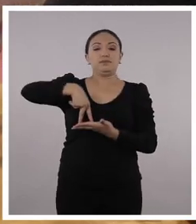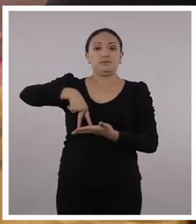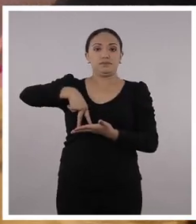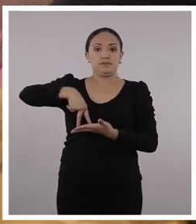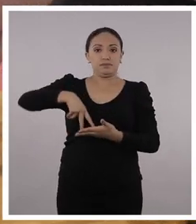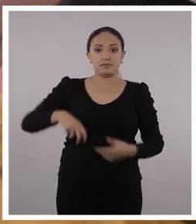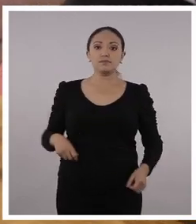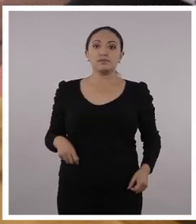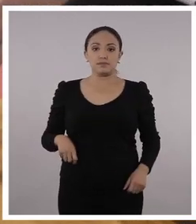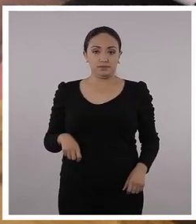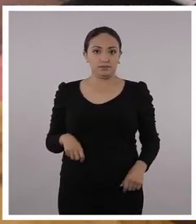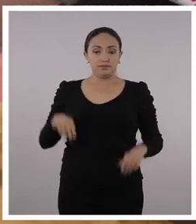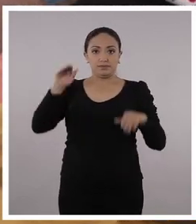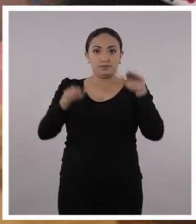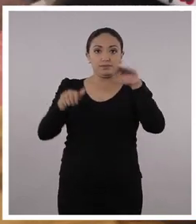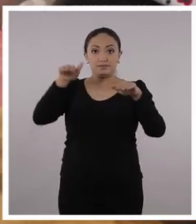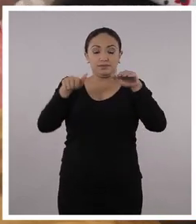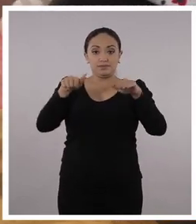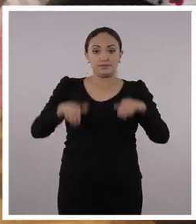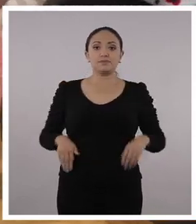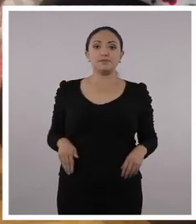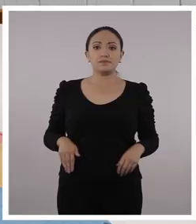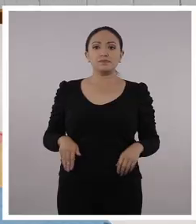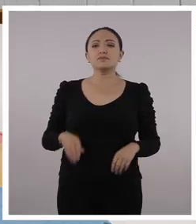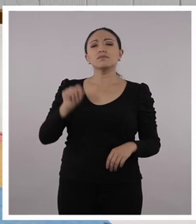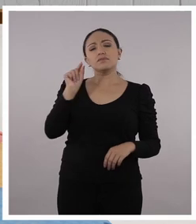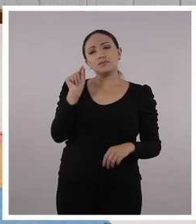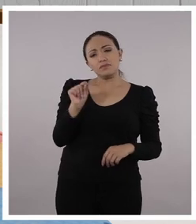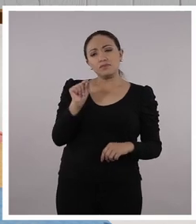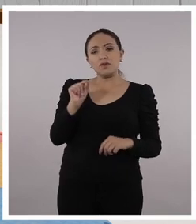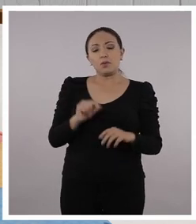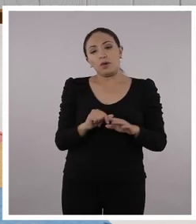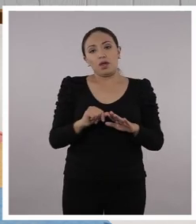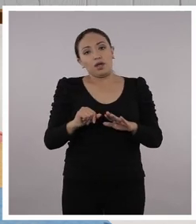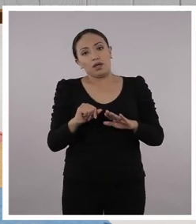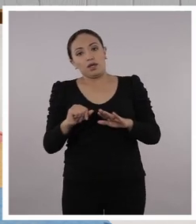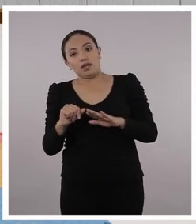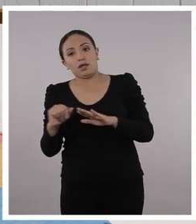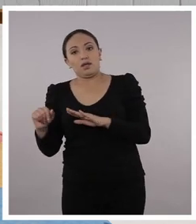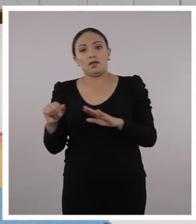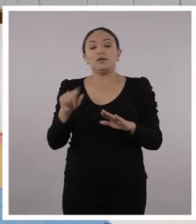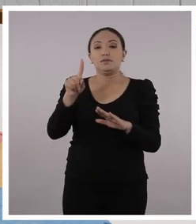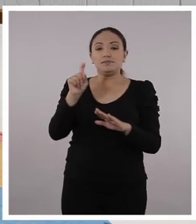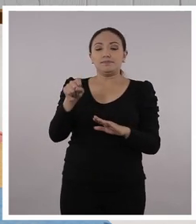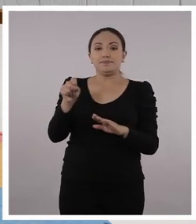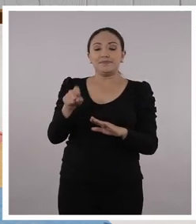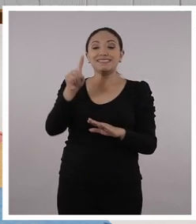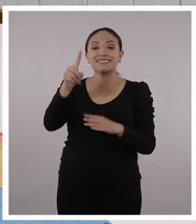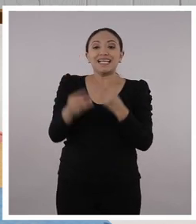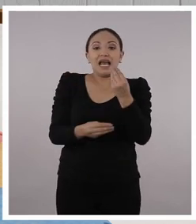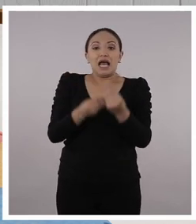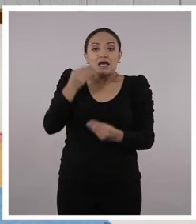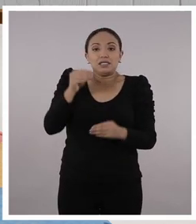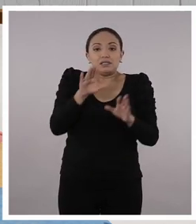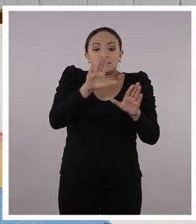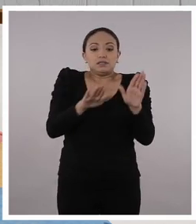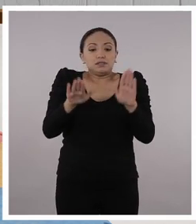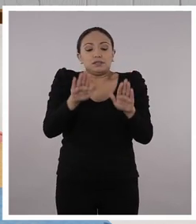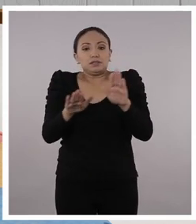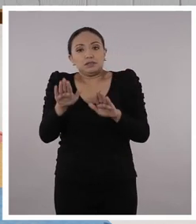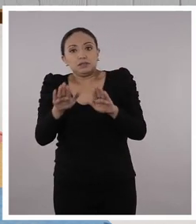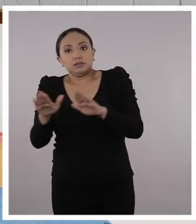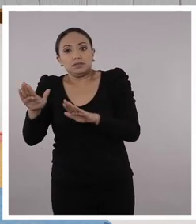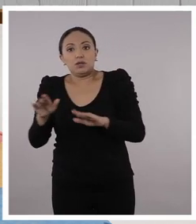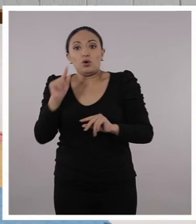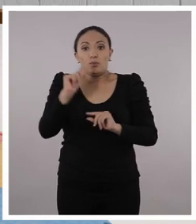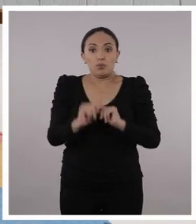de pie, ¿ok? Eso. Ellos normalmente van caminando como de lado, ¿no? Como cangrejitos. Exacto, lo que van a hacer es una caminata